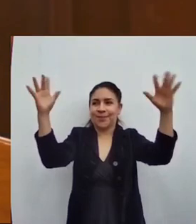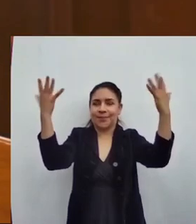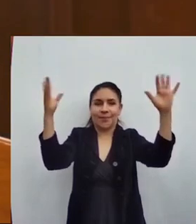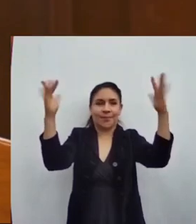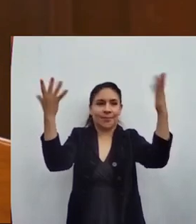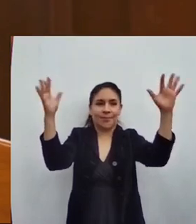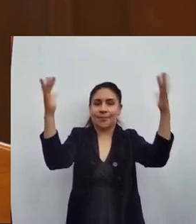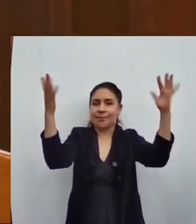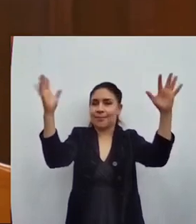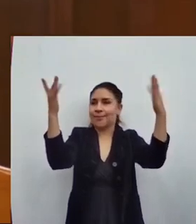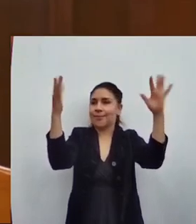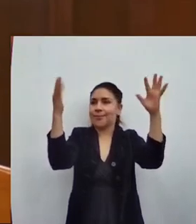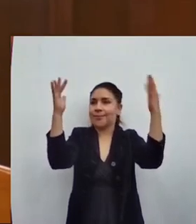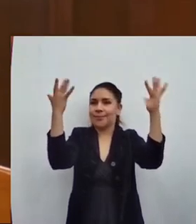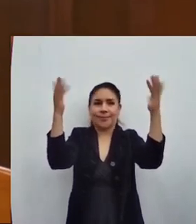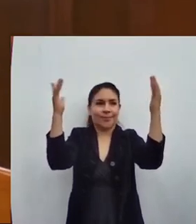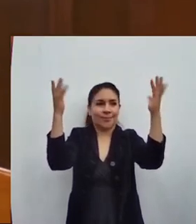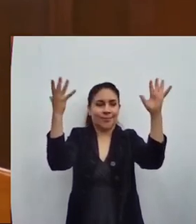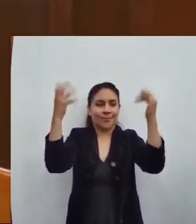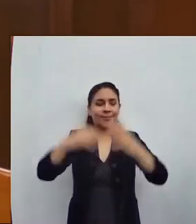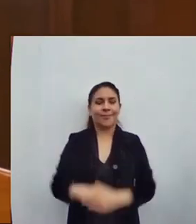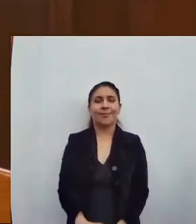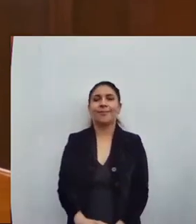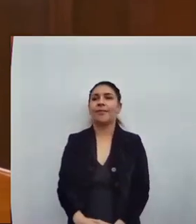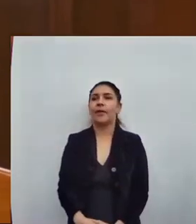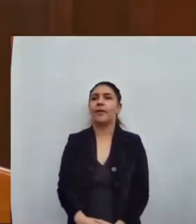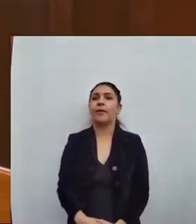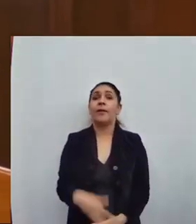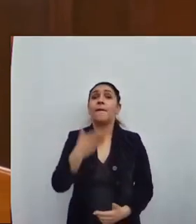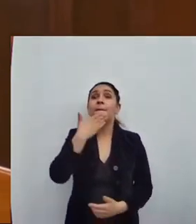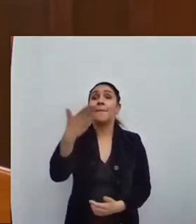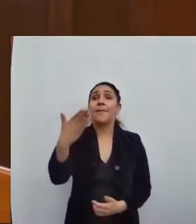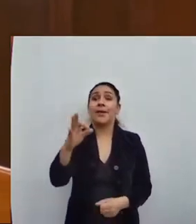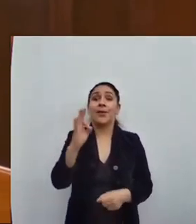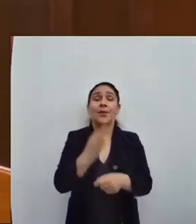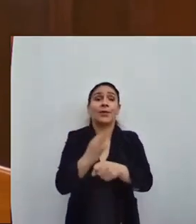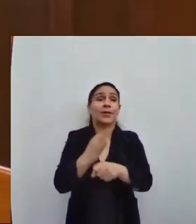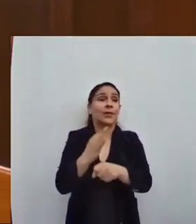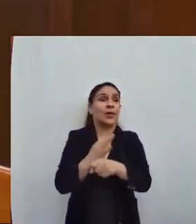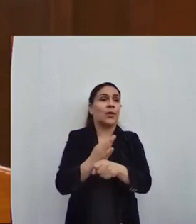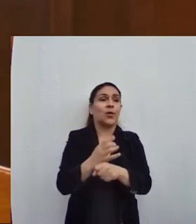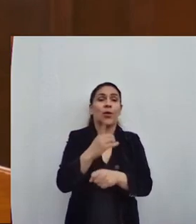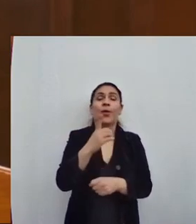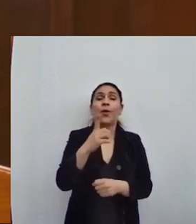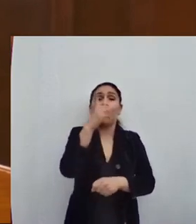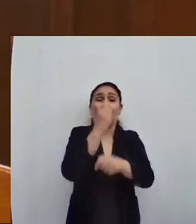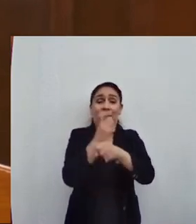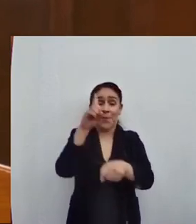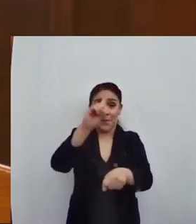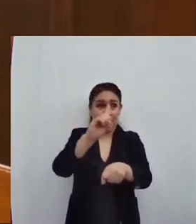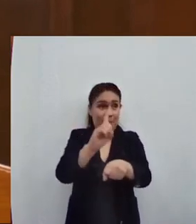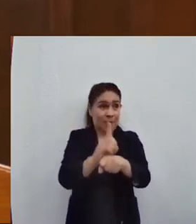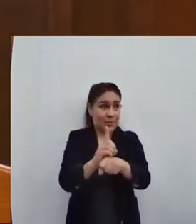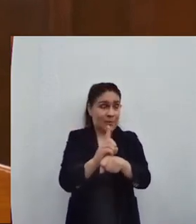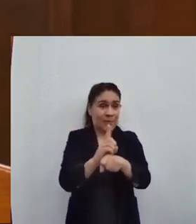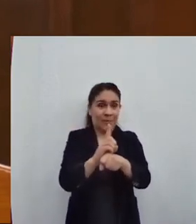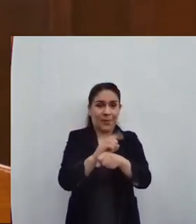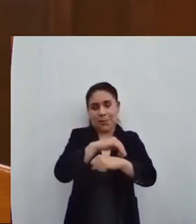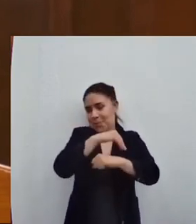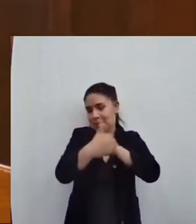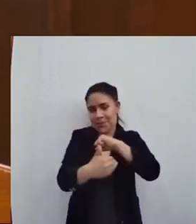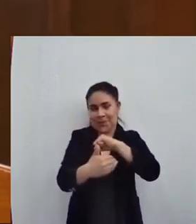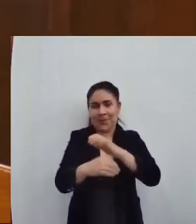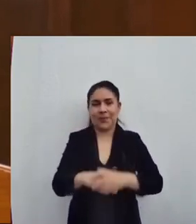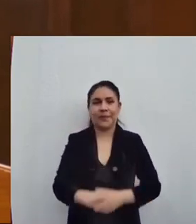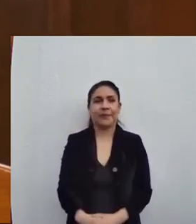Con esto damos por concluido el primer día del evento de consulta y revisión del proyecto de